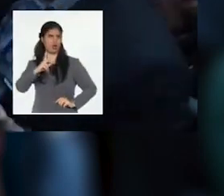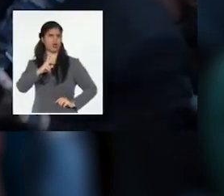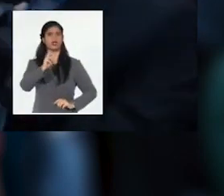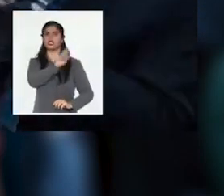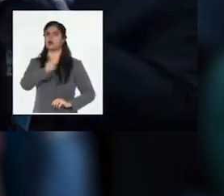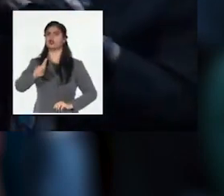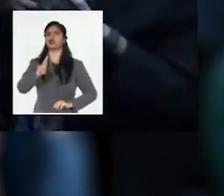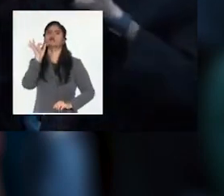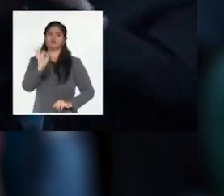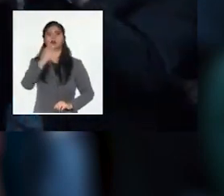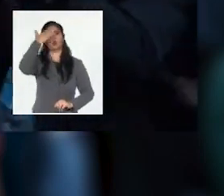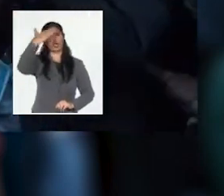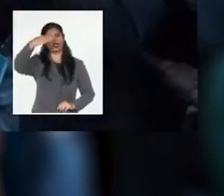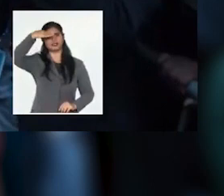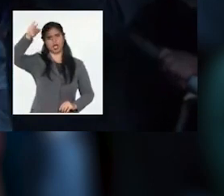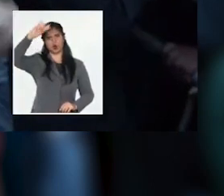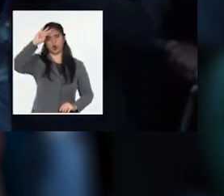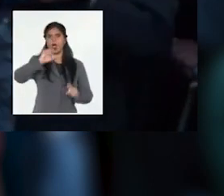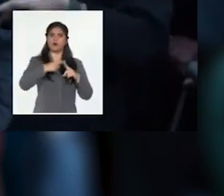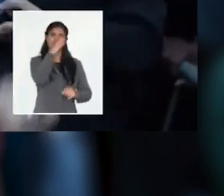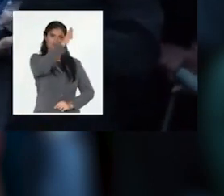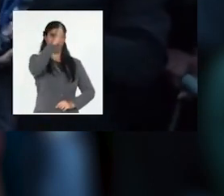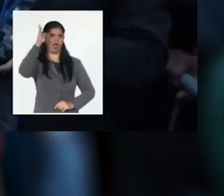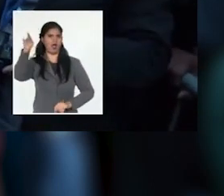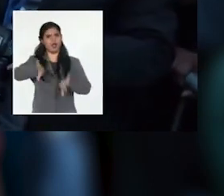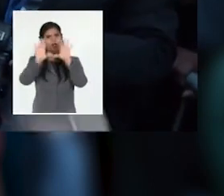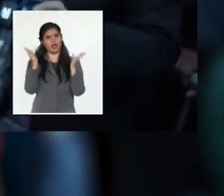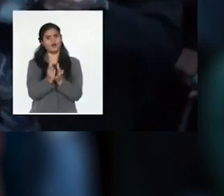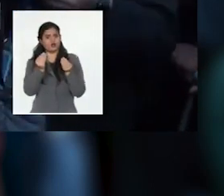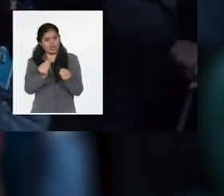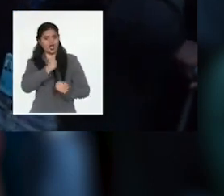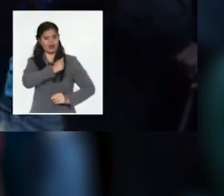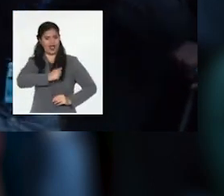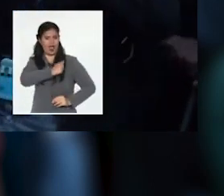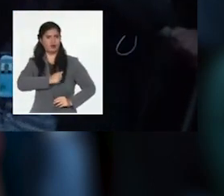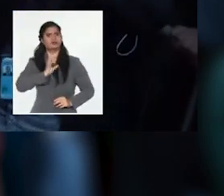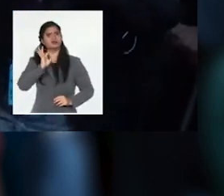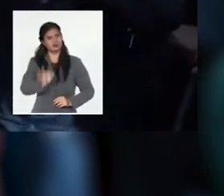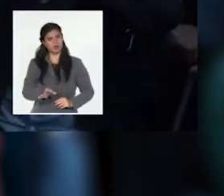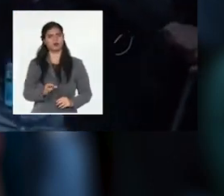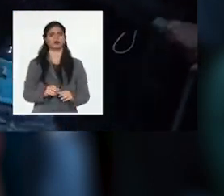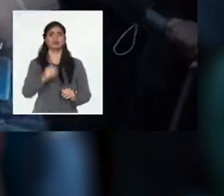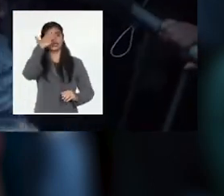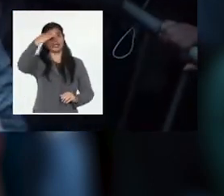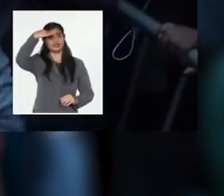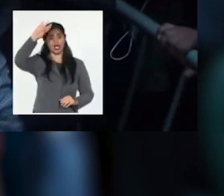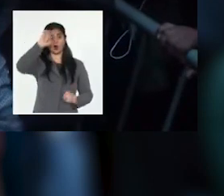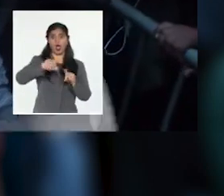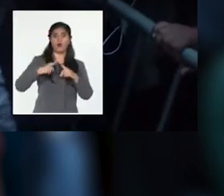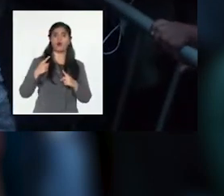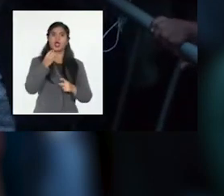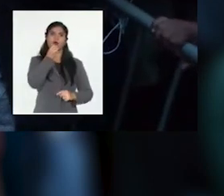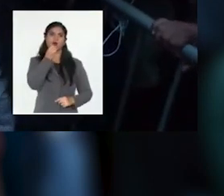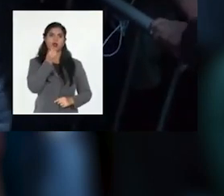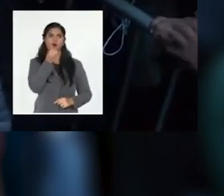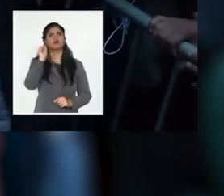ser. Gracias a Cuba por ser esperanza alrededor del mundo y globalizarla. Gracias a Cuba por darnos la oportunidad de ver lo que es